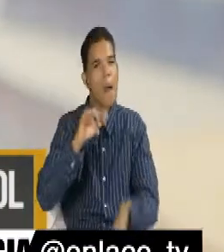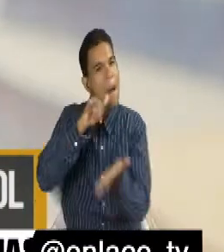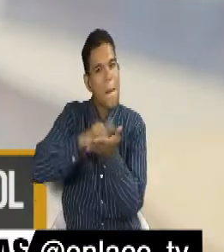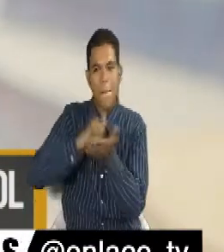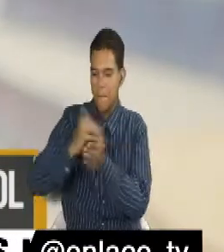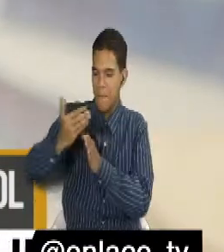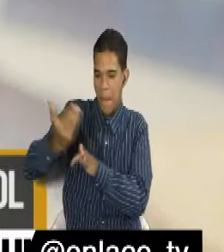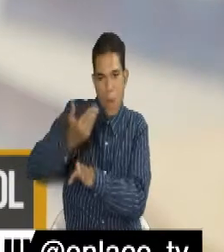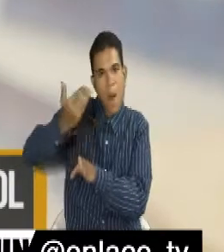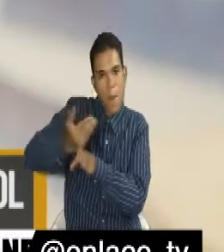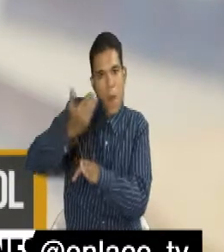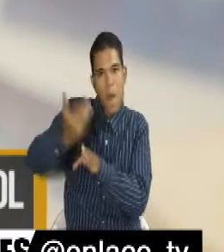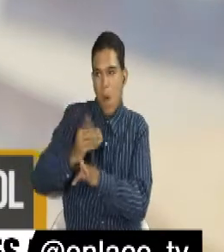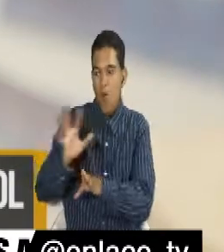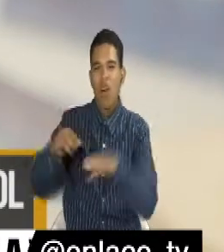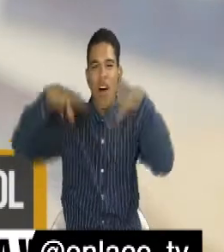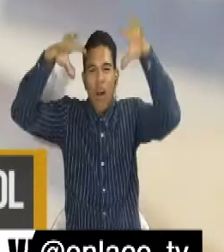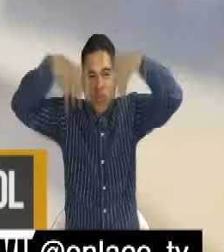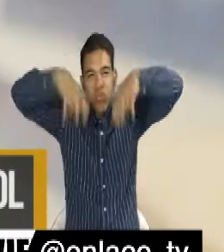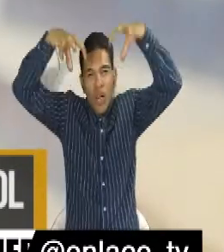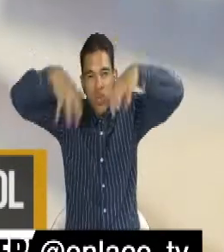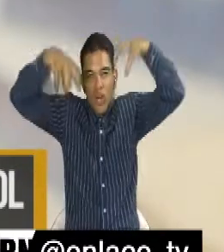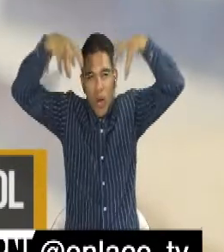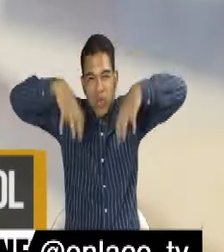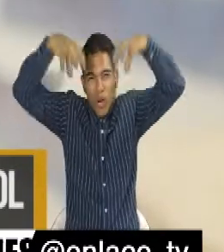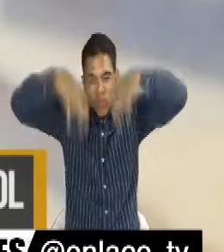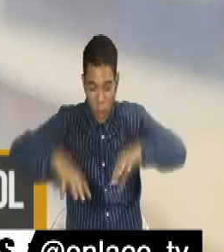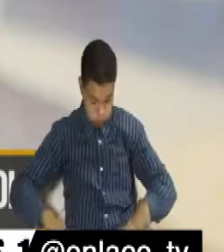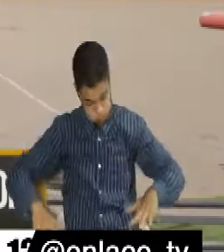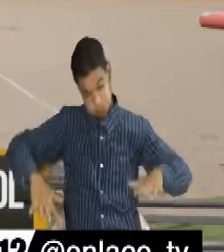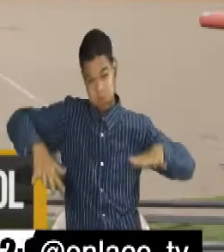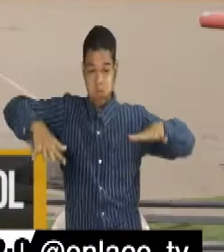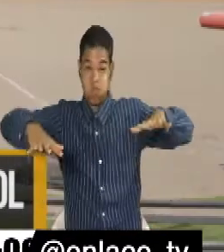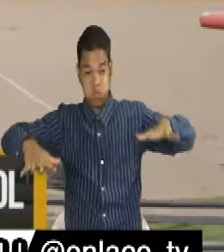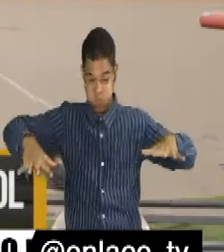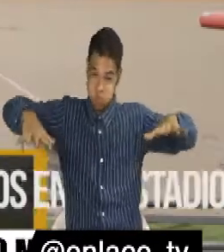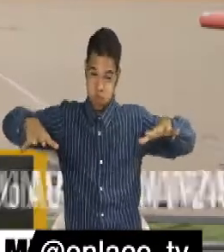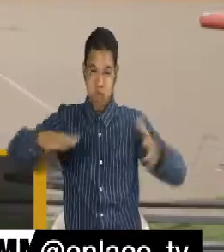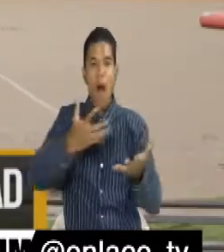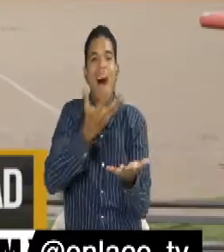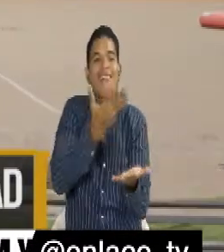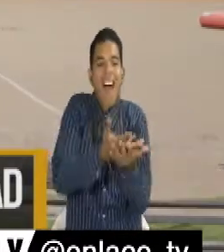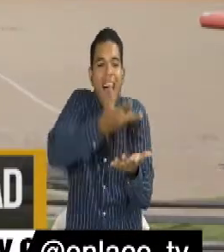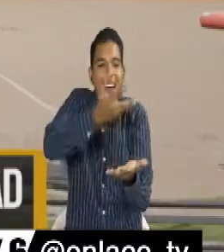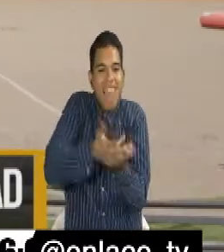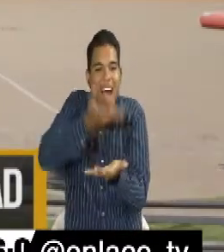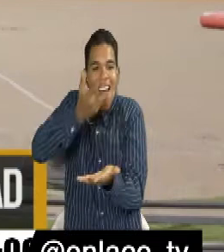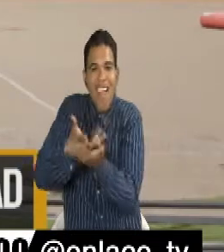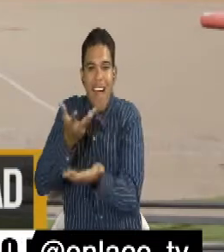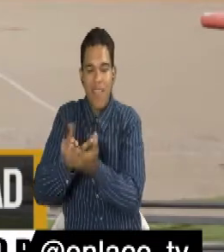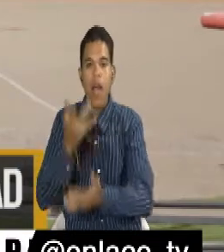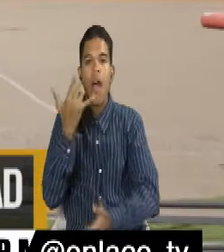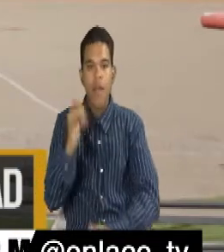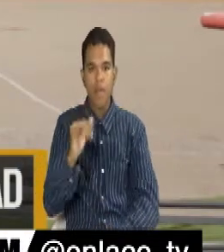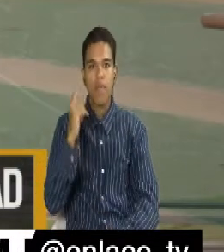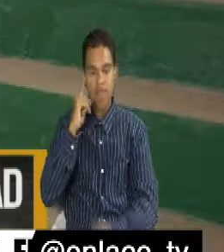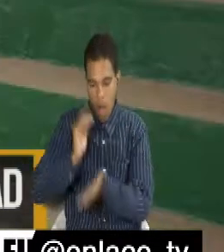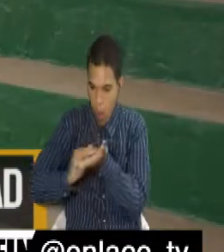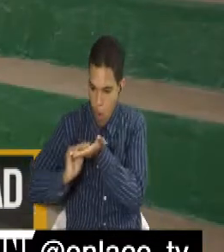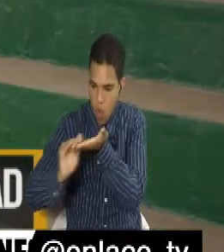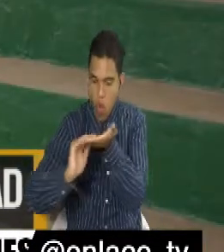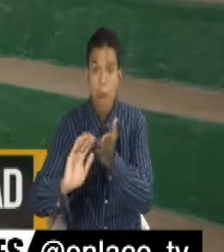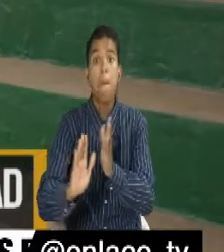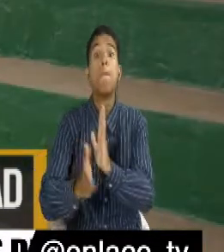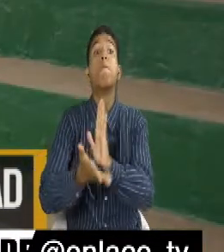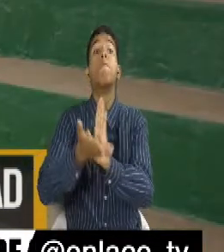problemas con el manejo de aguas lluvias. Se va a mejorar en un 100% ese tema. En un 80% avanzan los trabajos de